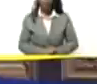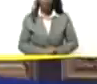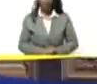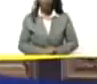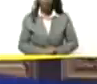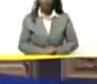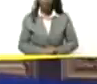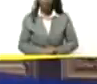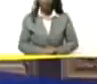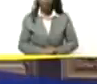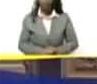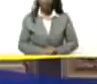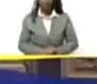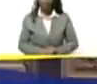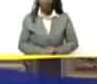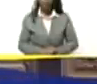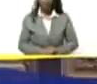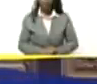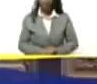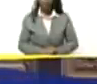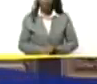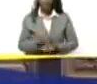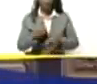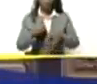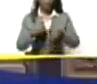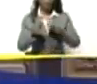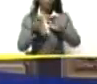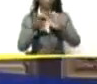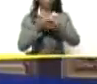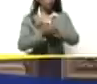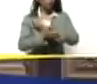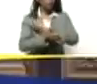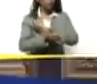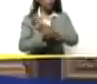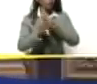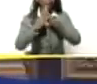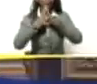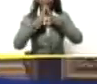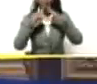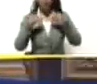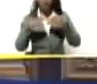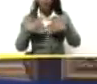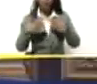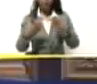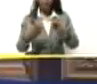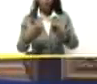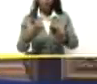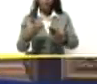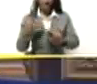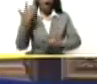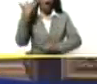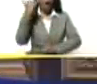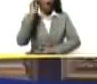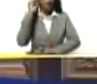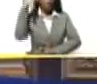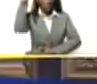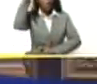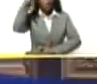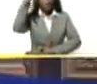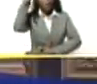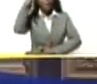lo recibí con respeto con afecto allí estuvo morel